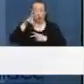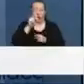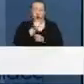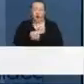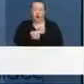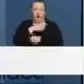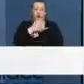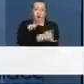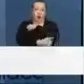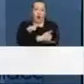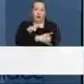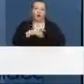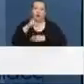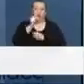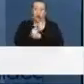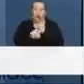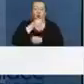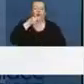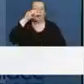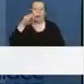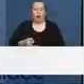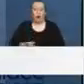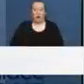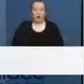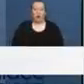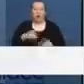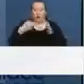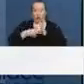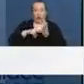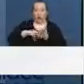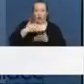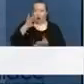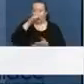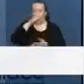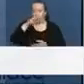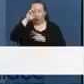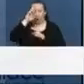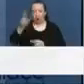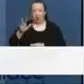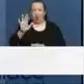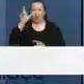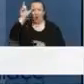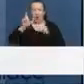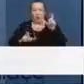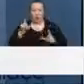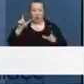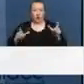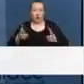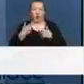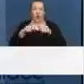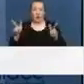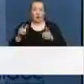verdad jugar con lo más sagrado la reputación de una persona con la justicia con la libertad con su familia hemos perdido una moral